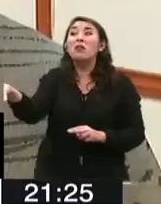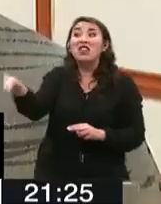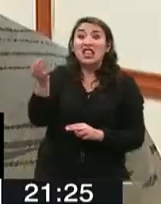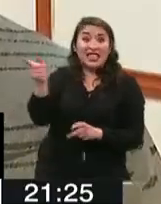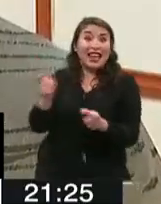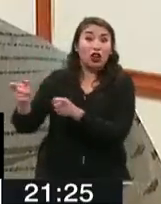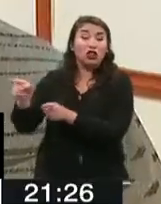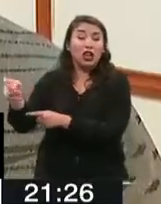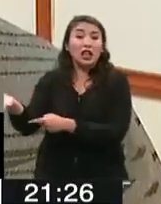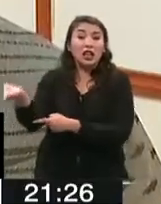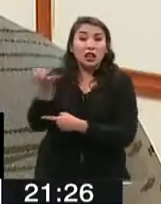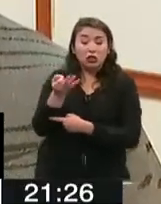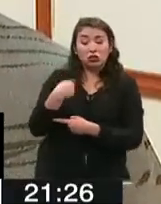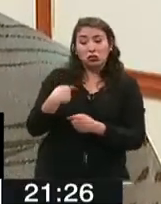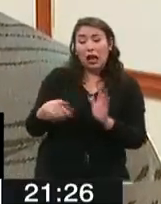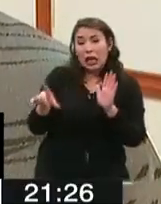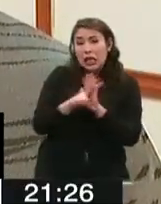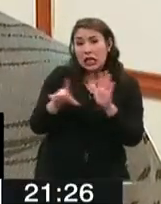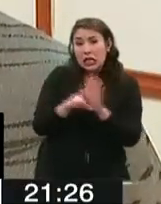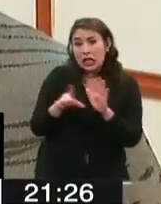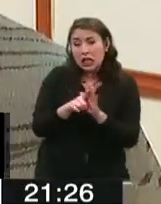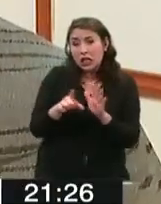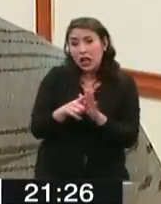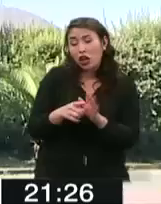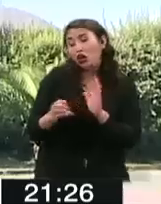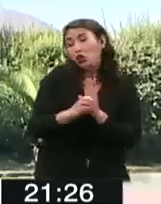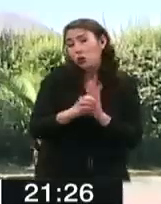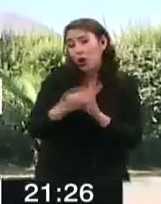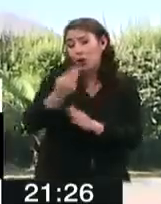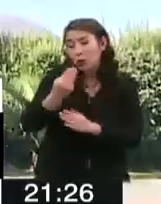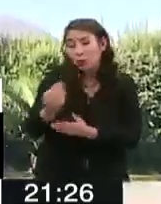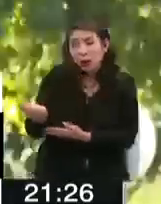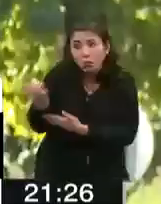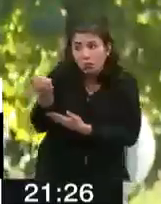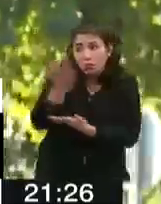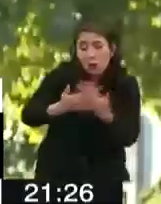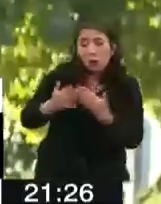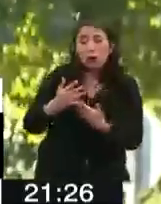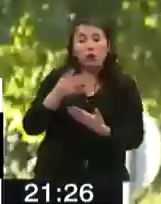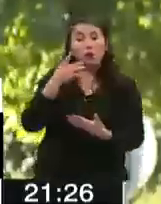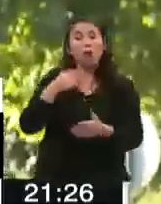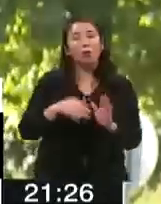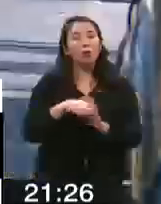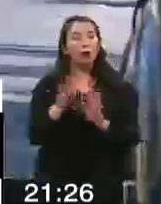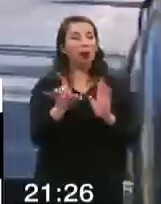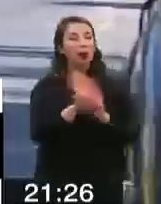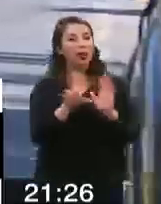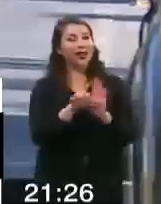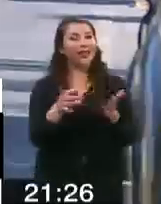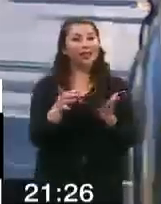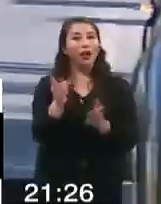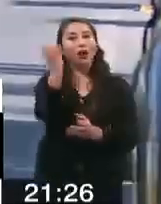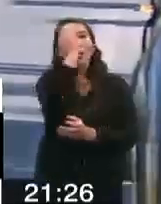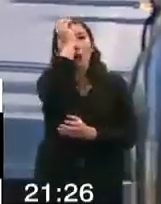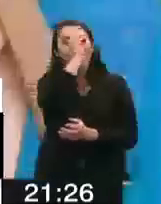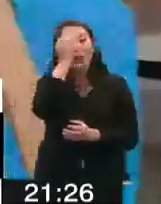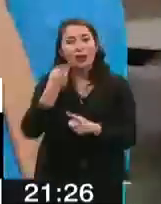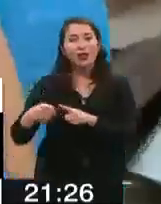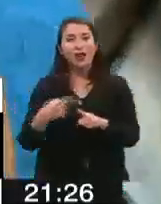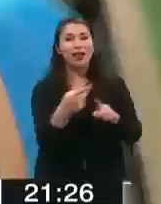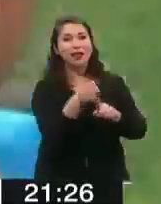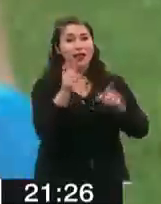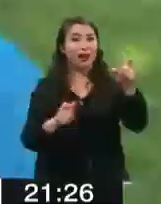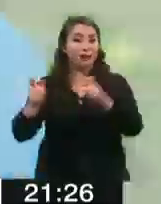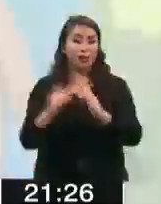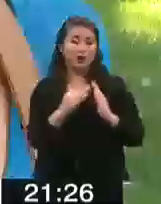estoy amparado en la Ley Orgánica Constitucional de Municipalidades. Más allá de la legalidad, el tema causa opiniones diversas en los vecinos de